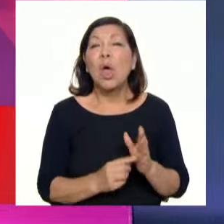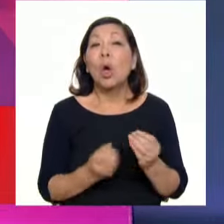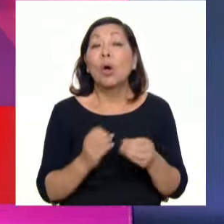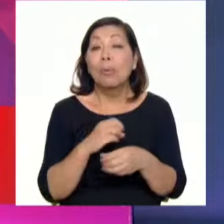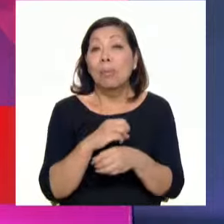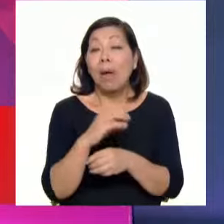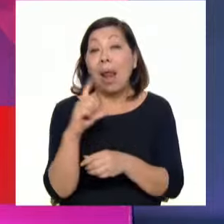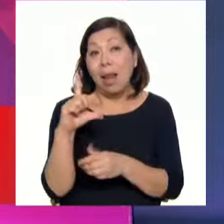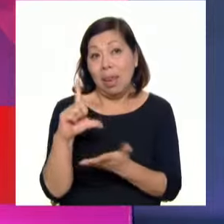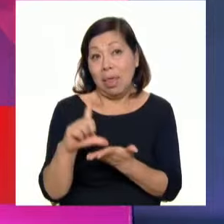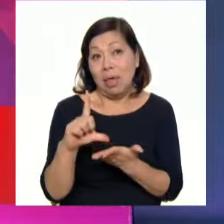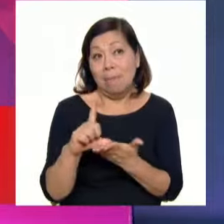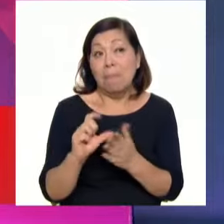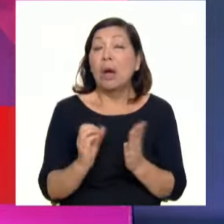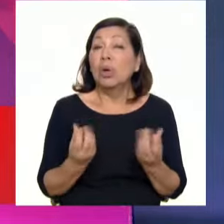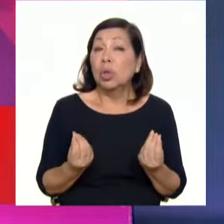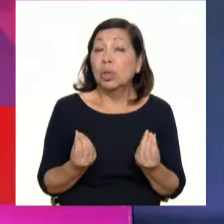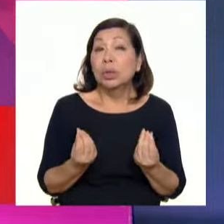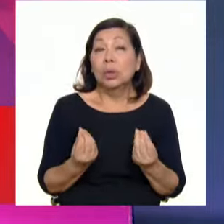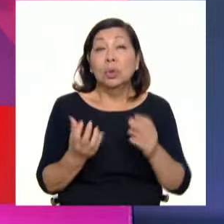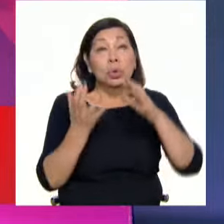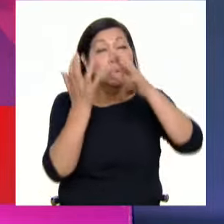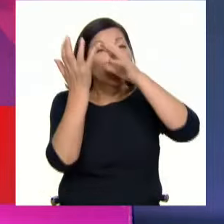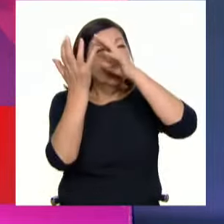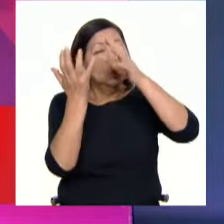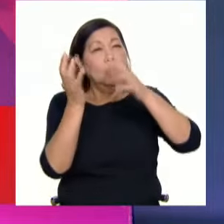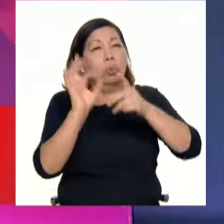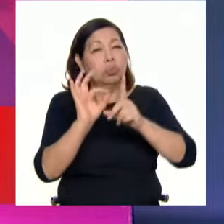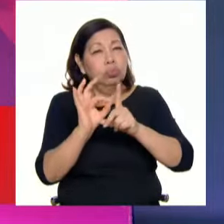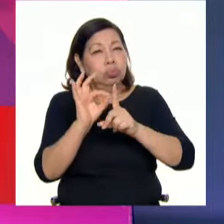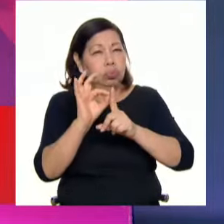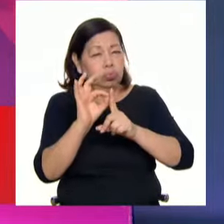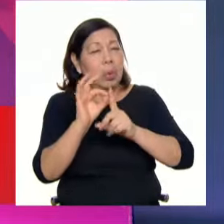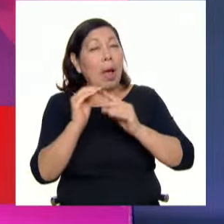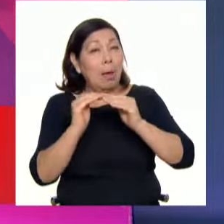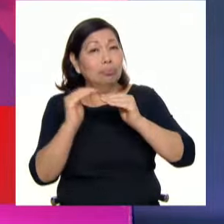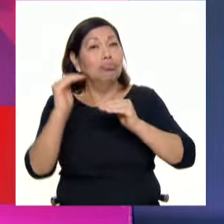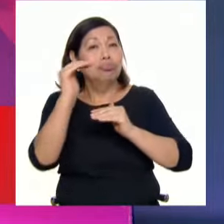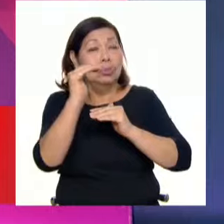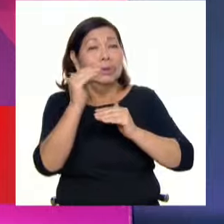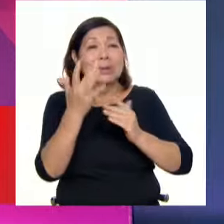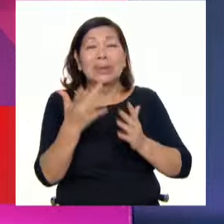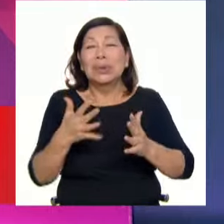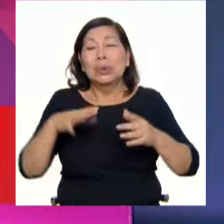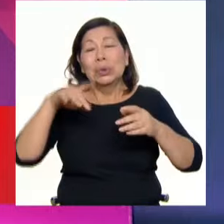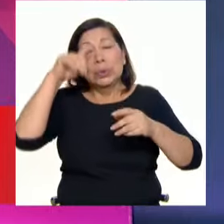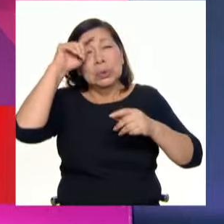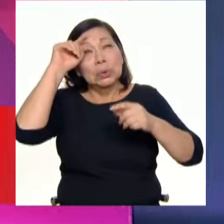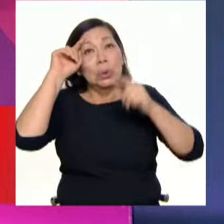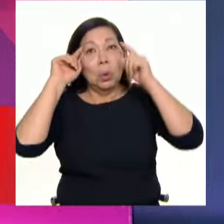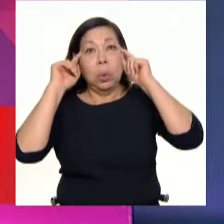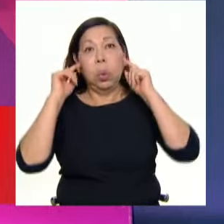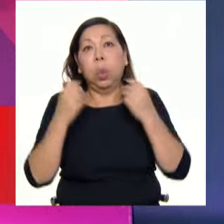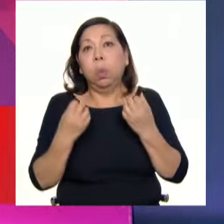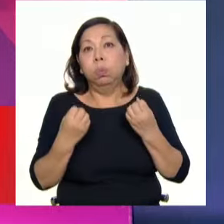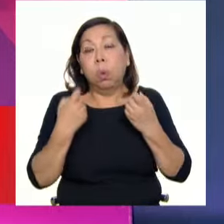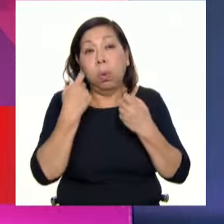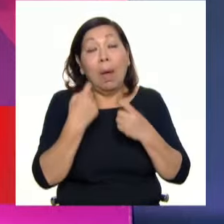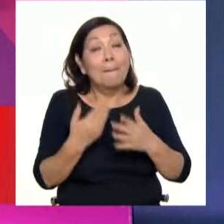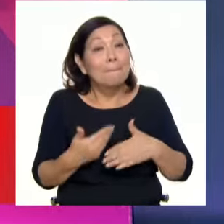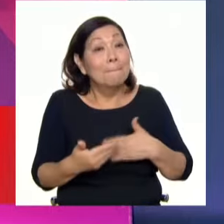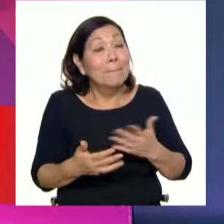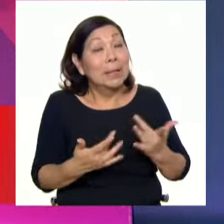amanece Lima el día de hoy? Lima amanece con cielo cubierto, con temperaturas todavía altas, la sensación de bochorno está presente y para las